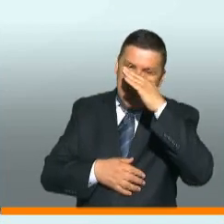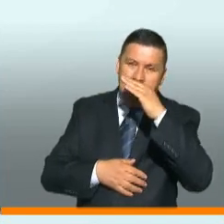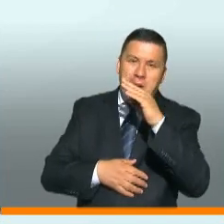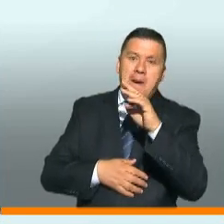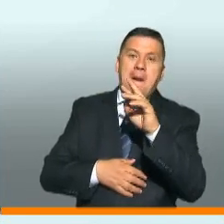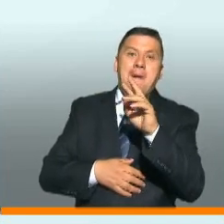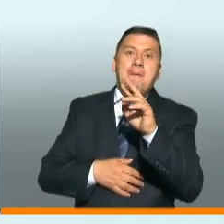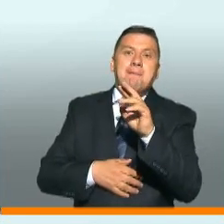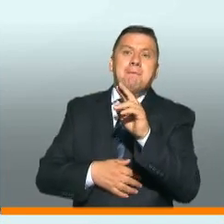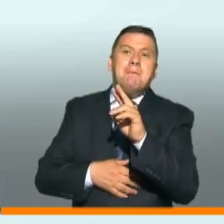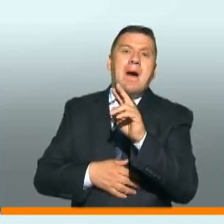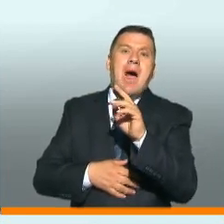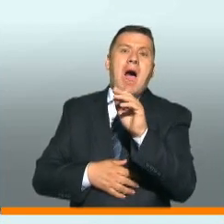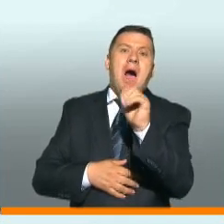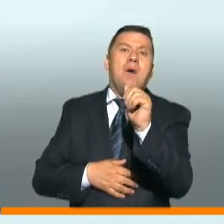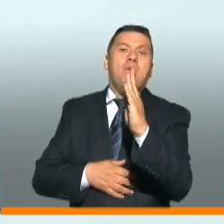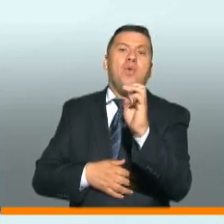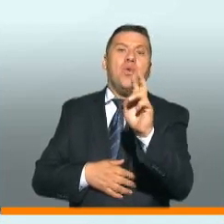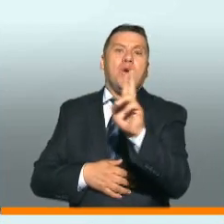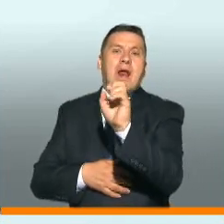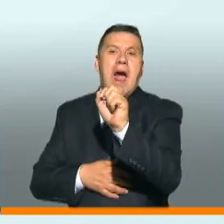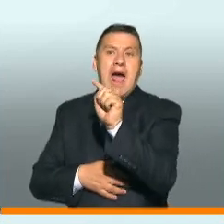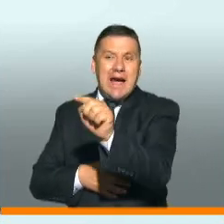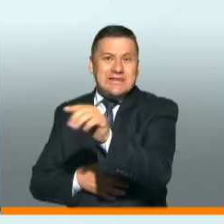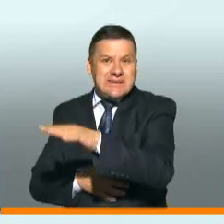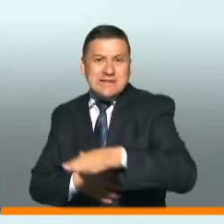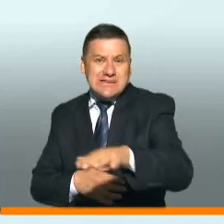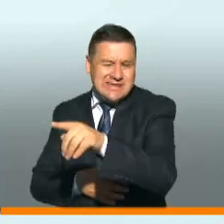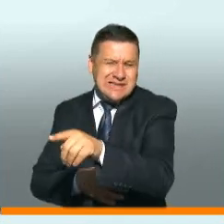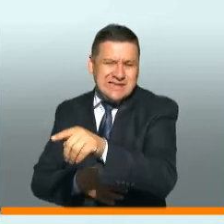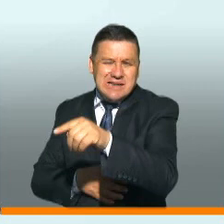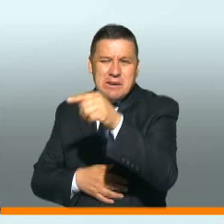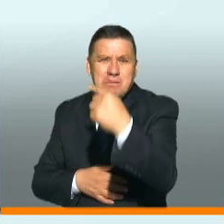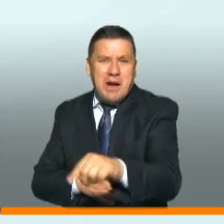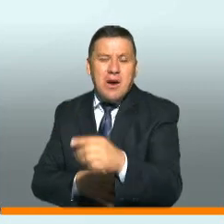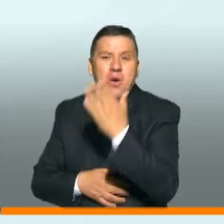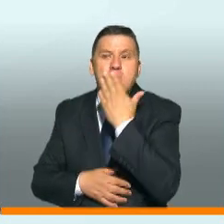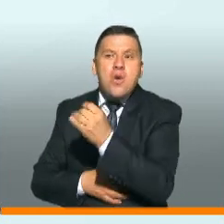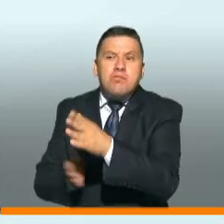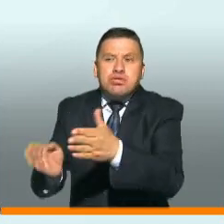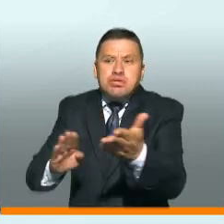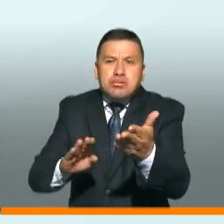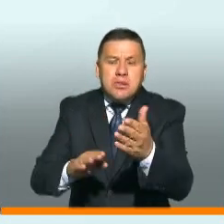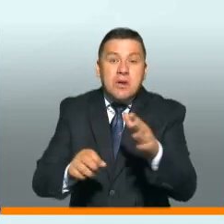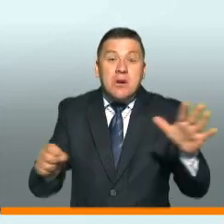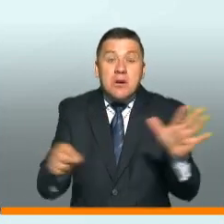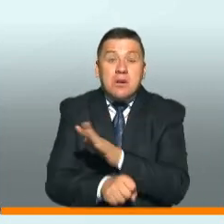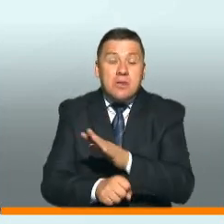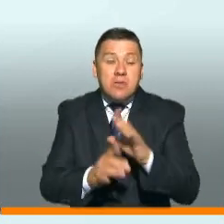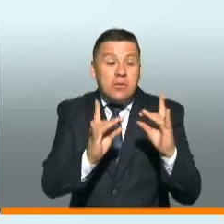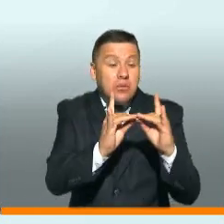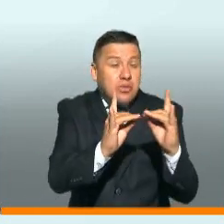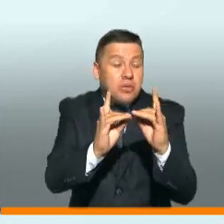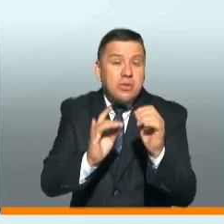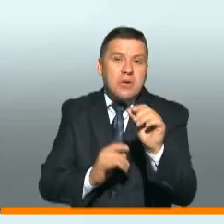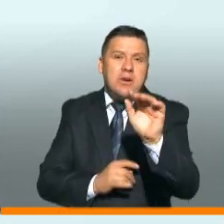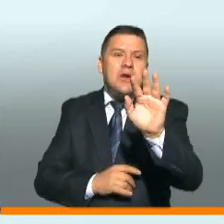Aburrá, con un pico también, desafortunadamente, del número de fallecidos y una ocupación